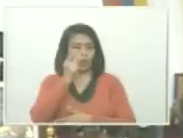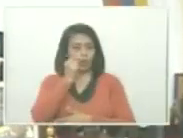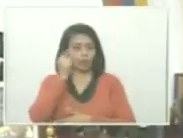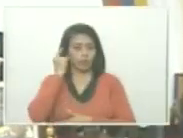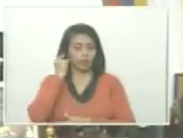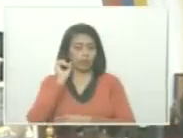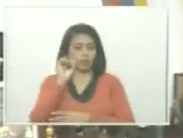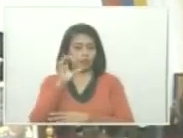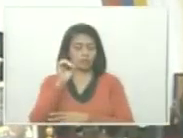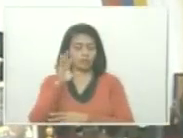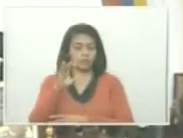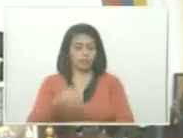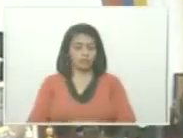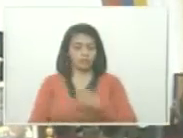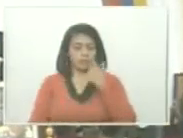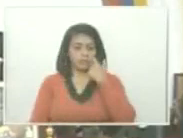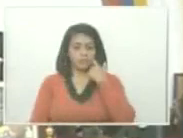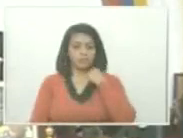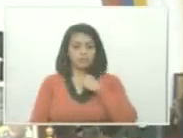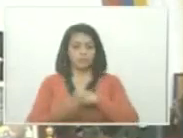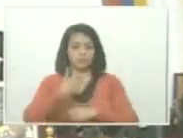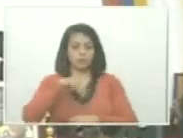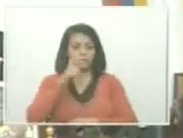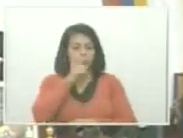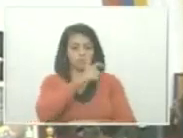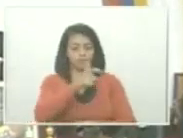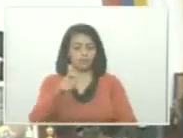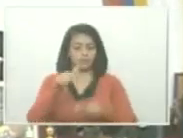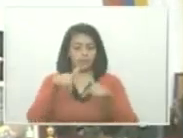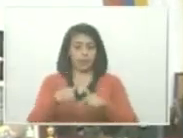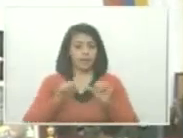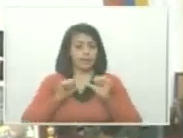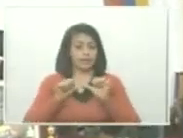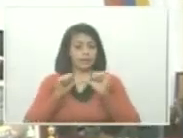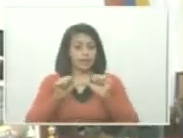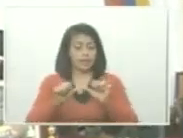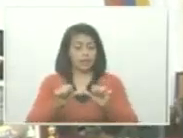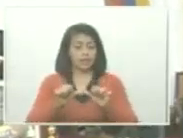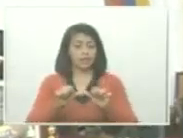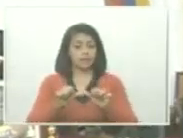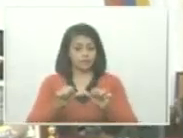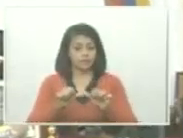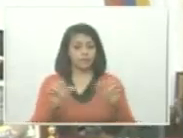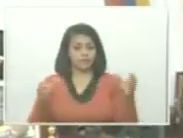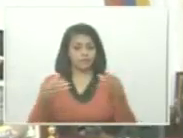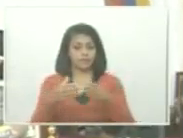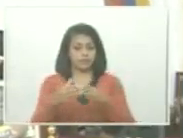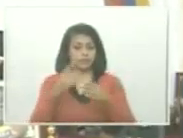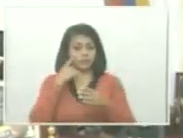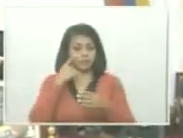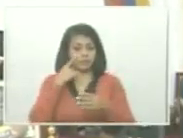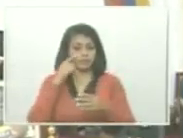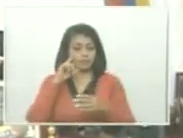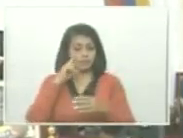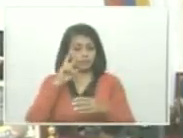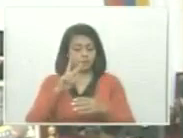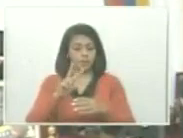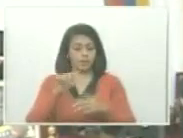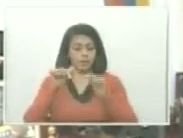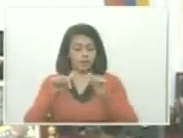de esta Asamblea y también a nuestro pueblo que sigue expectante las sesiones de este